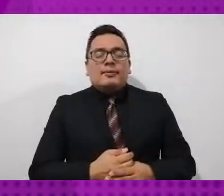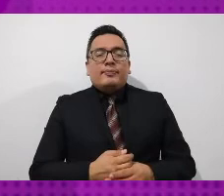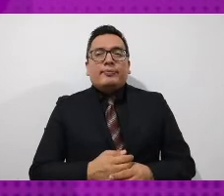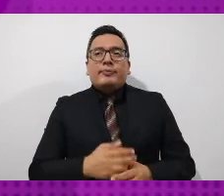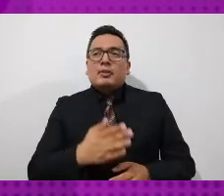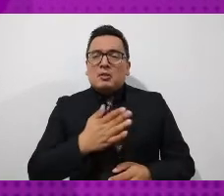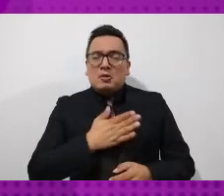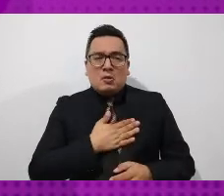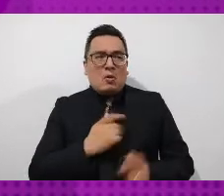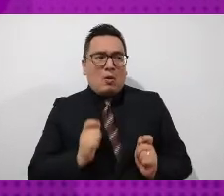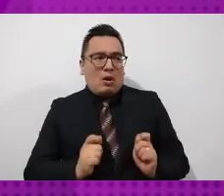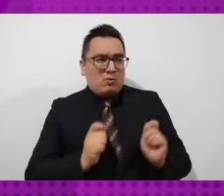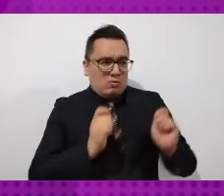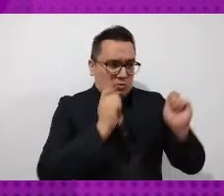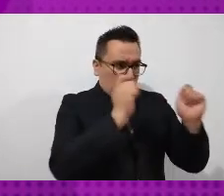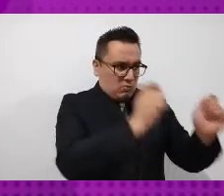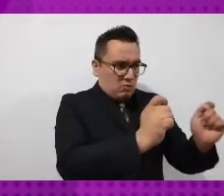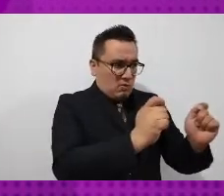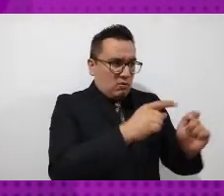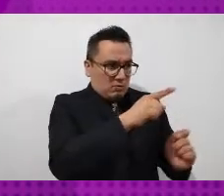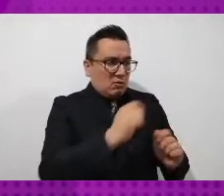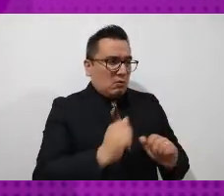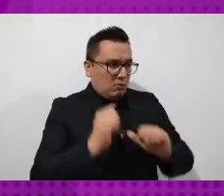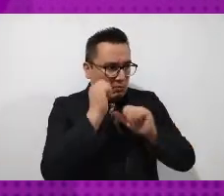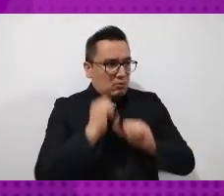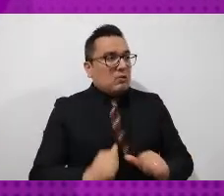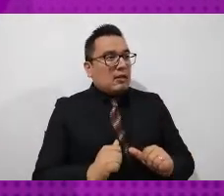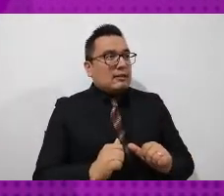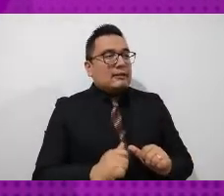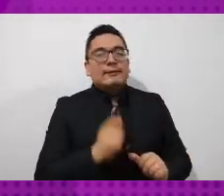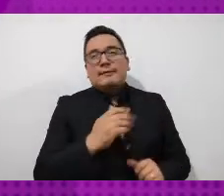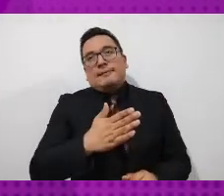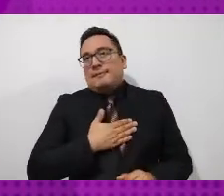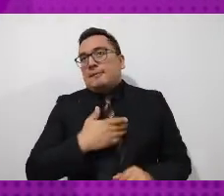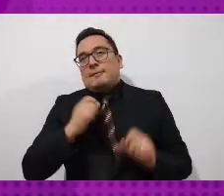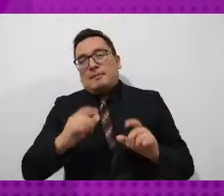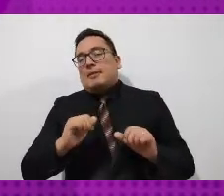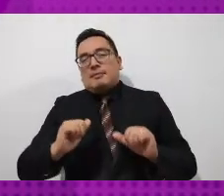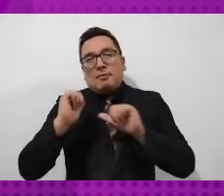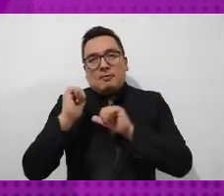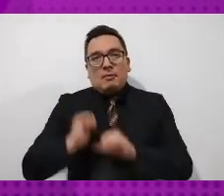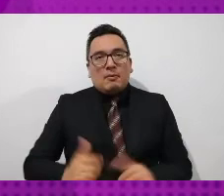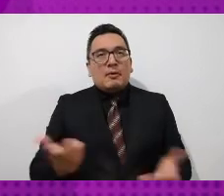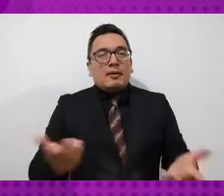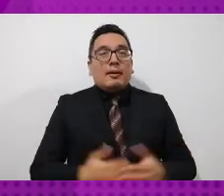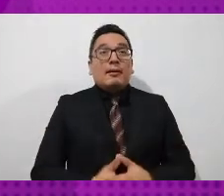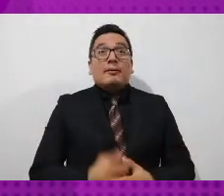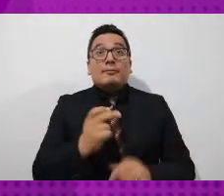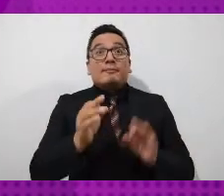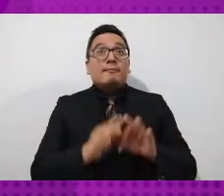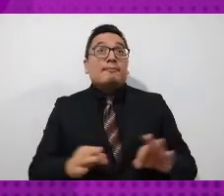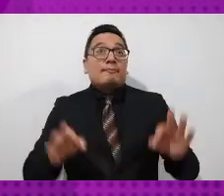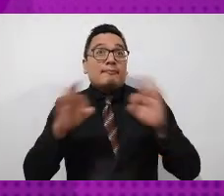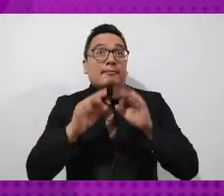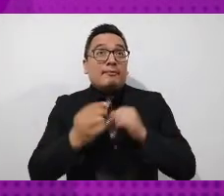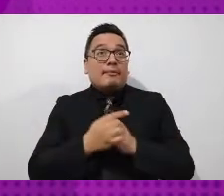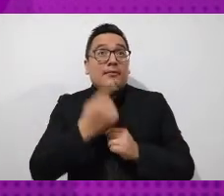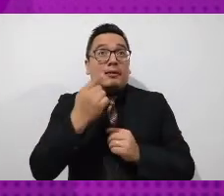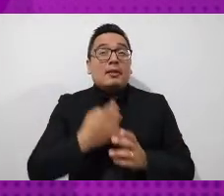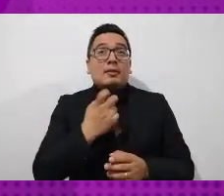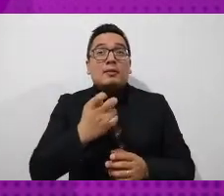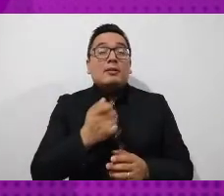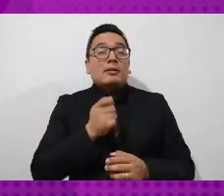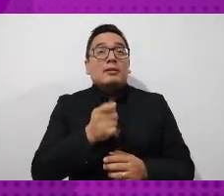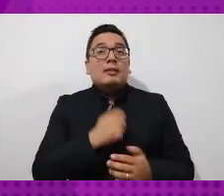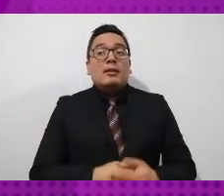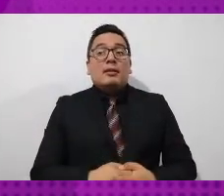ella misma en forma directa. Entonces, ¿qué tan importante o qué tan relevante es? Es mucho, porque al final de cuentas es el